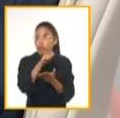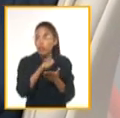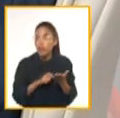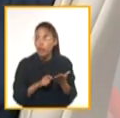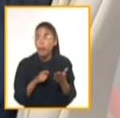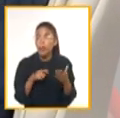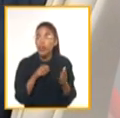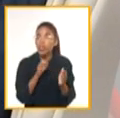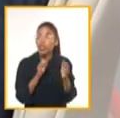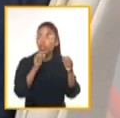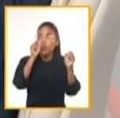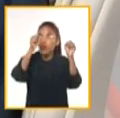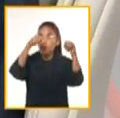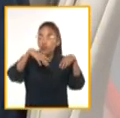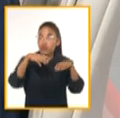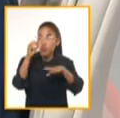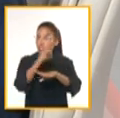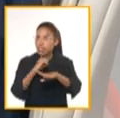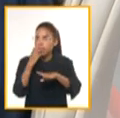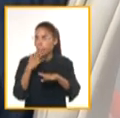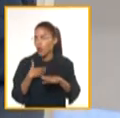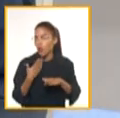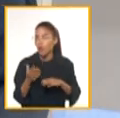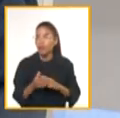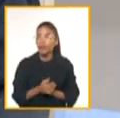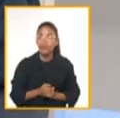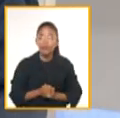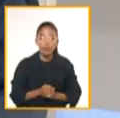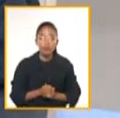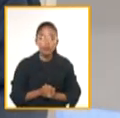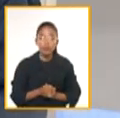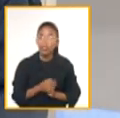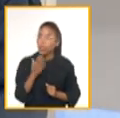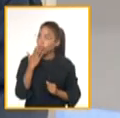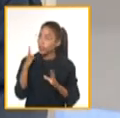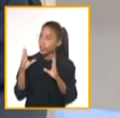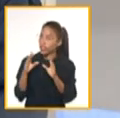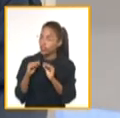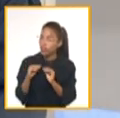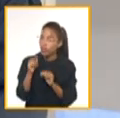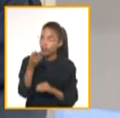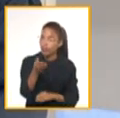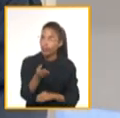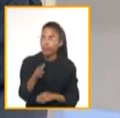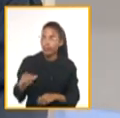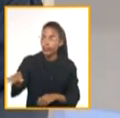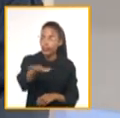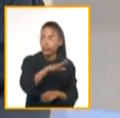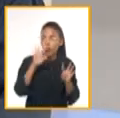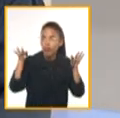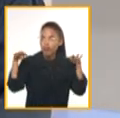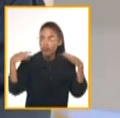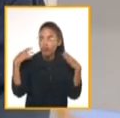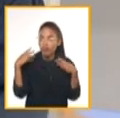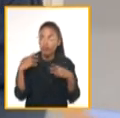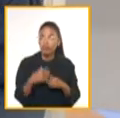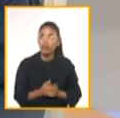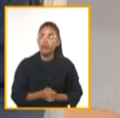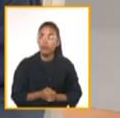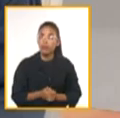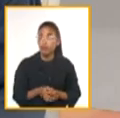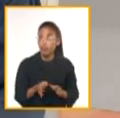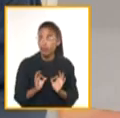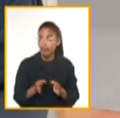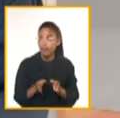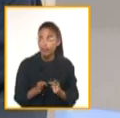occidente del país? Buenas noches, Randy, a usted y a todos los que nos escuchen y nos ven a través de la Red Nacional de Televisión. Como dice usted,